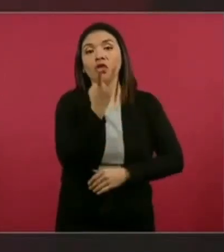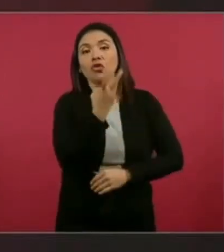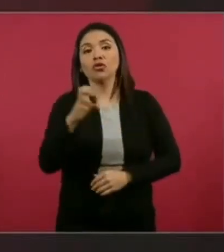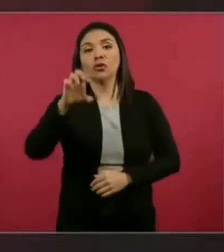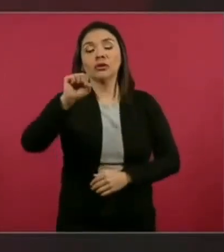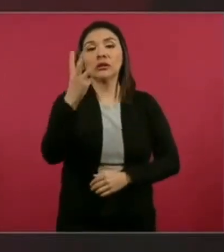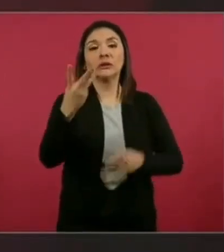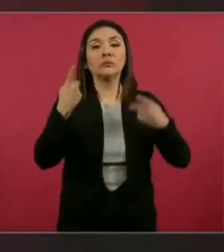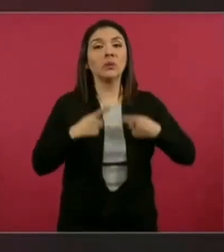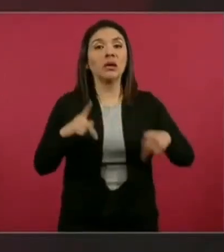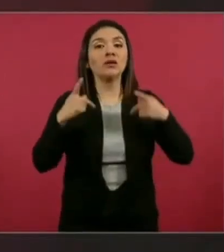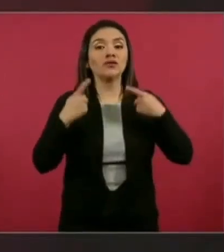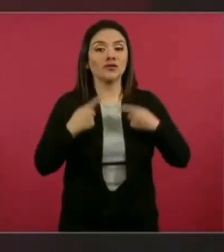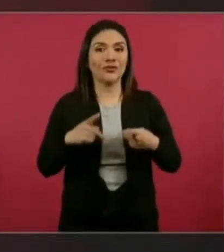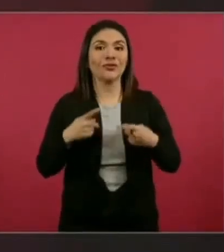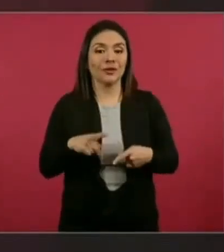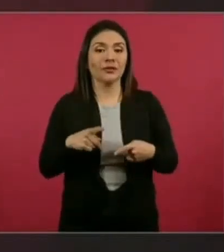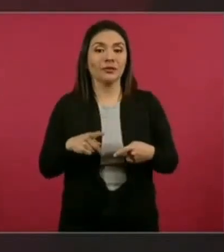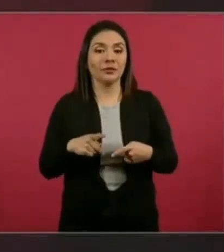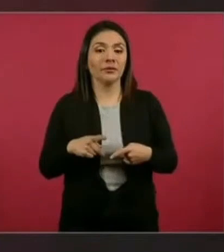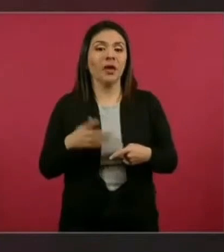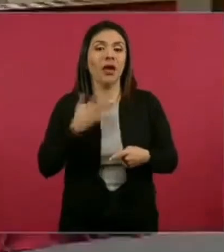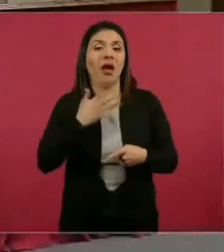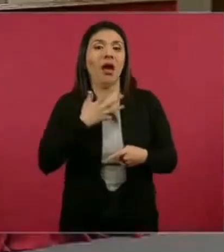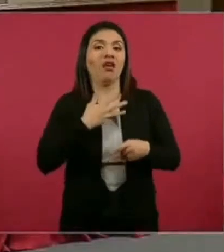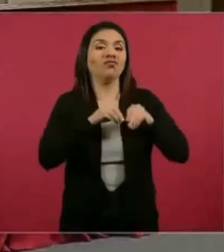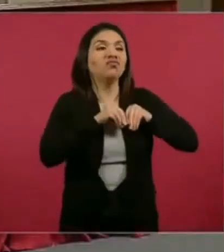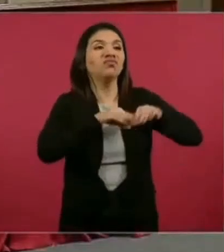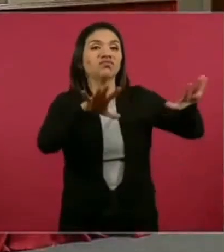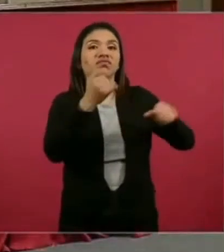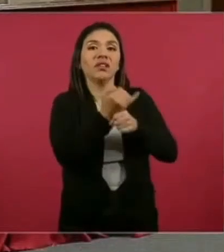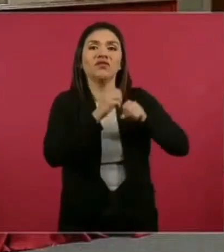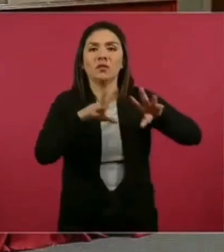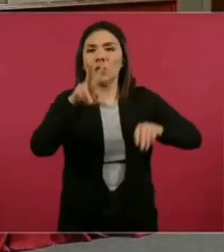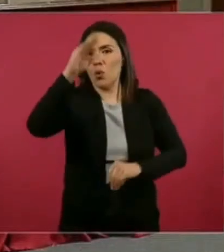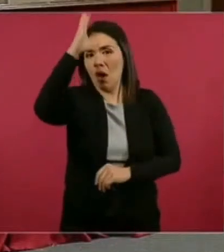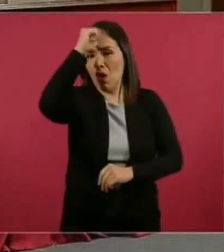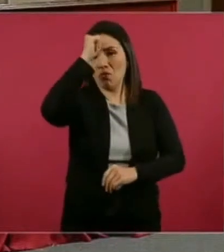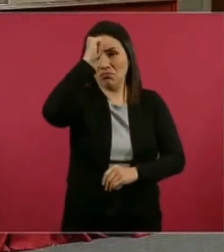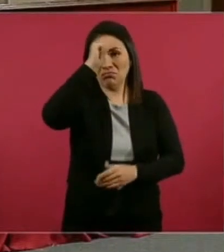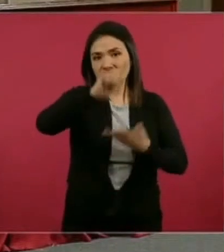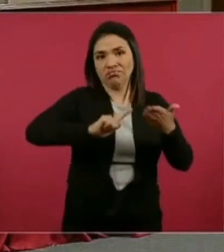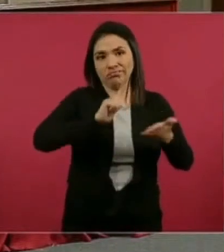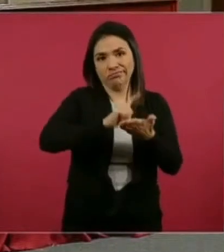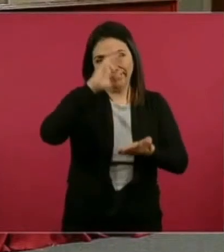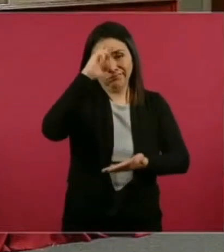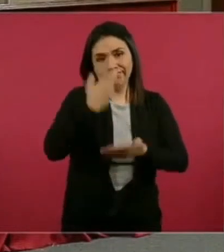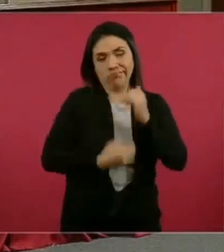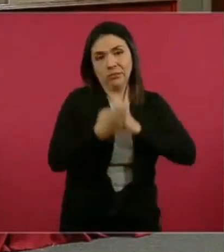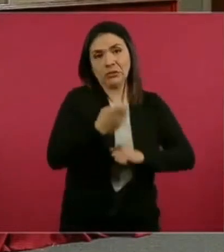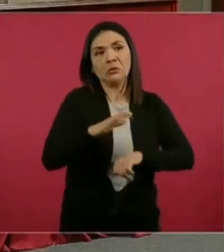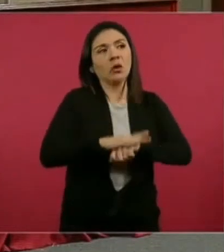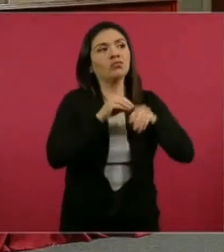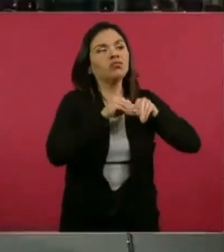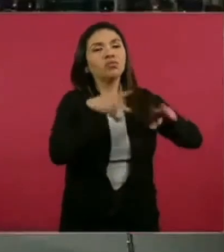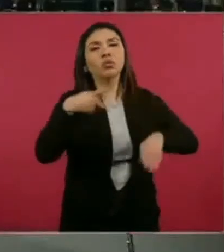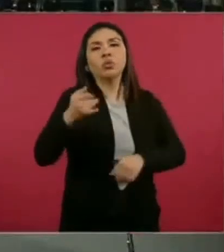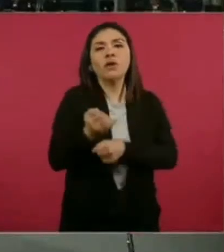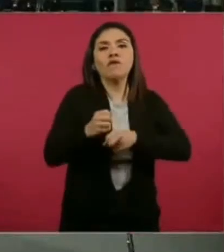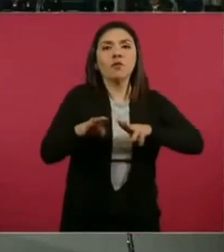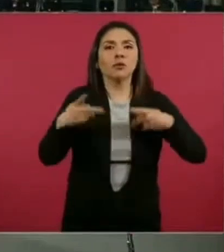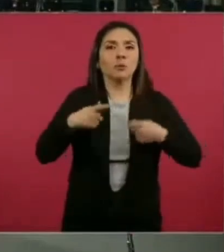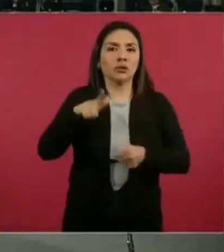263 personas a las cuales se expuso de manera ilegal al dar a conocer sus datos.